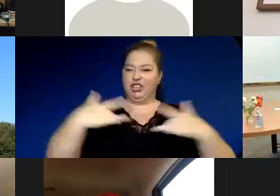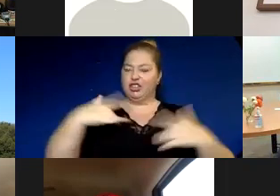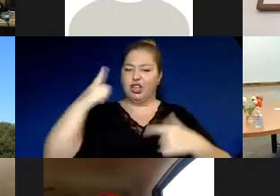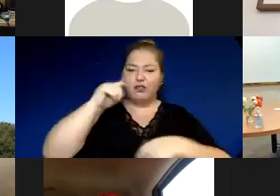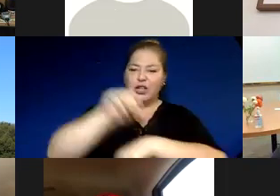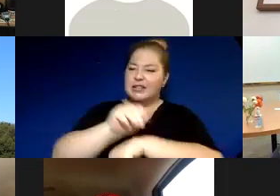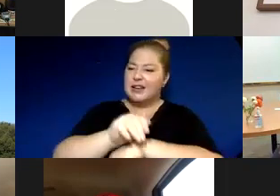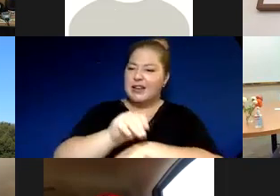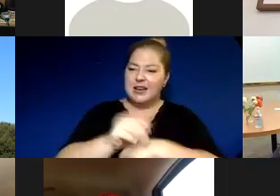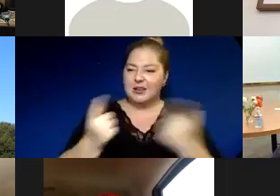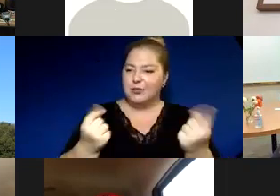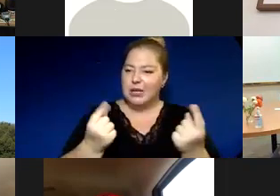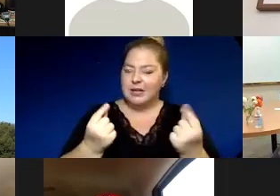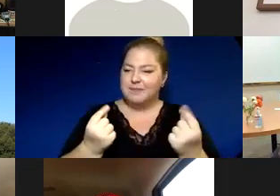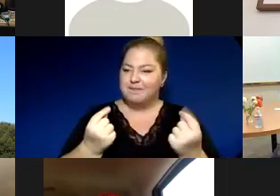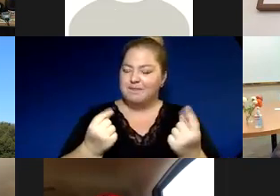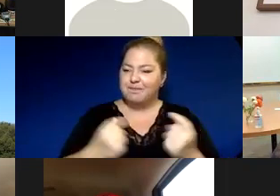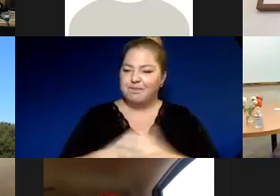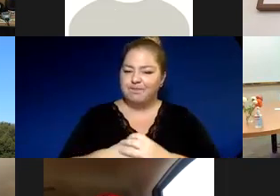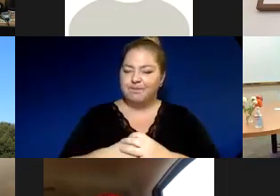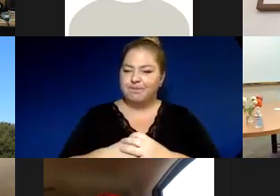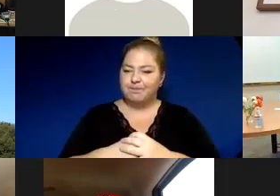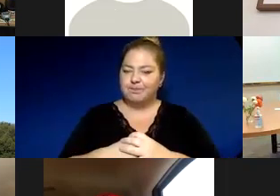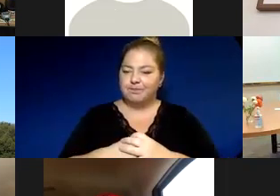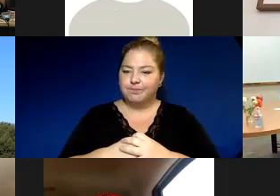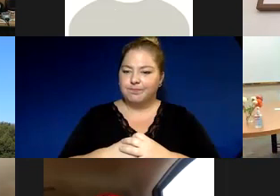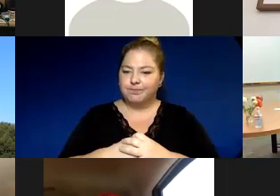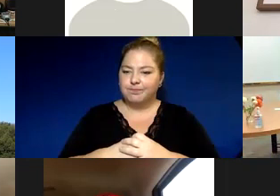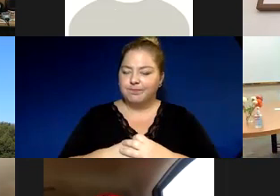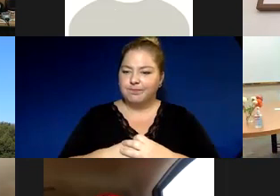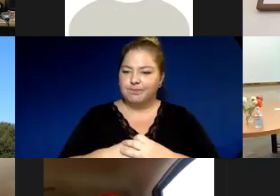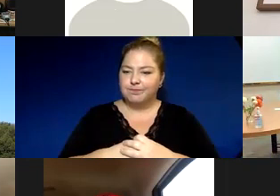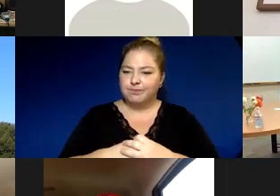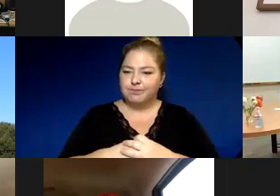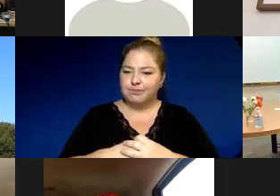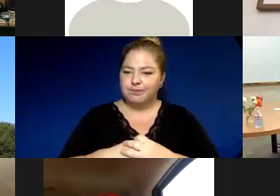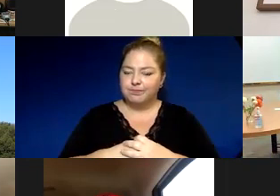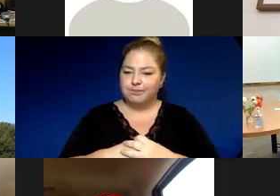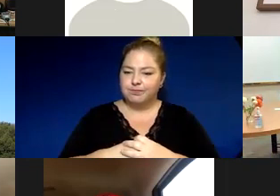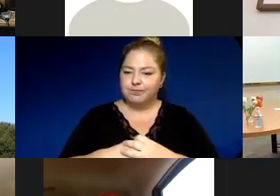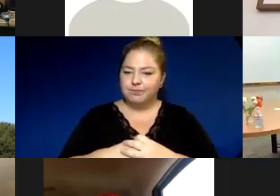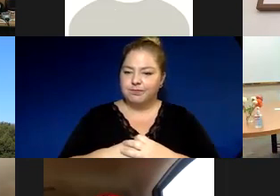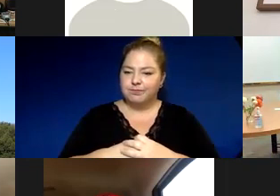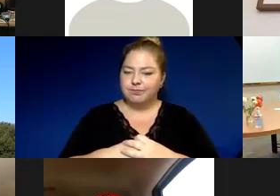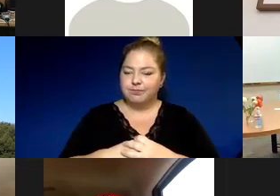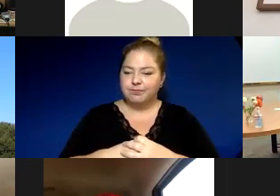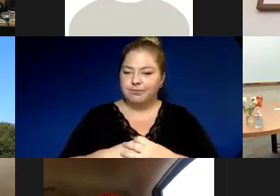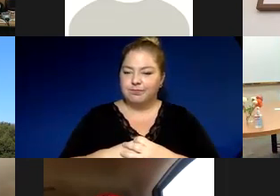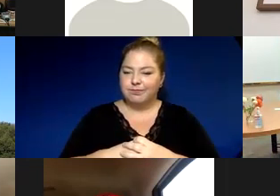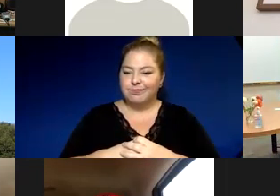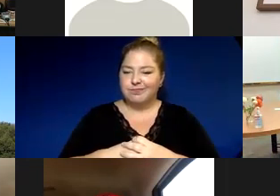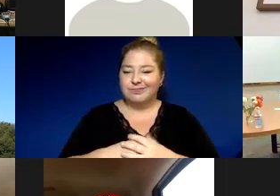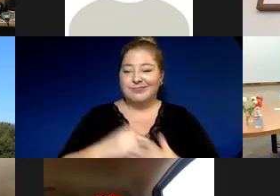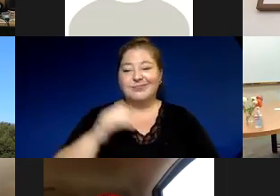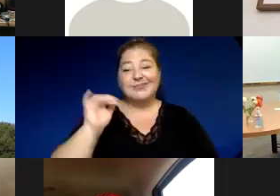Esta noche es nuestra mayor preocupación debido a la alerta roja de las